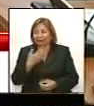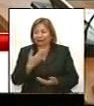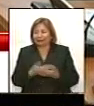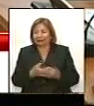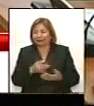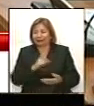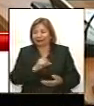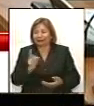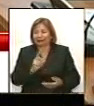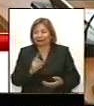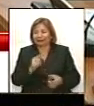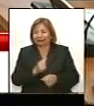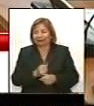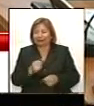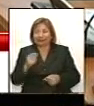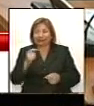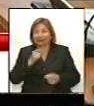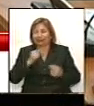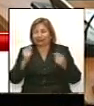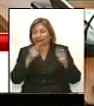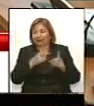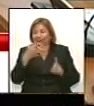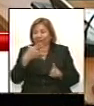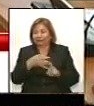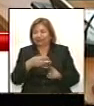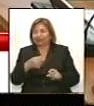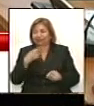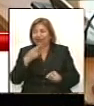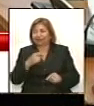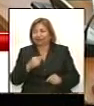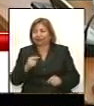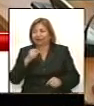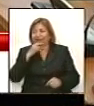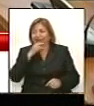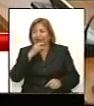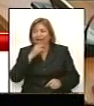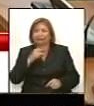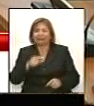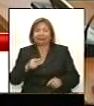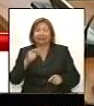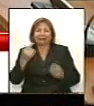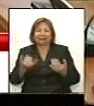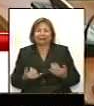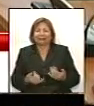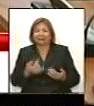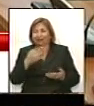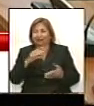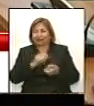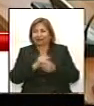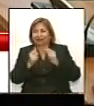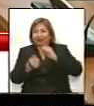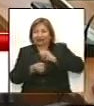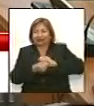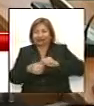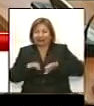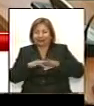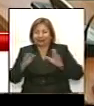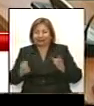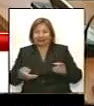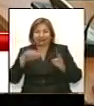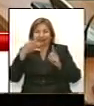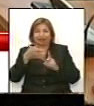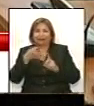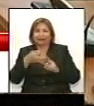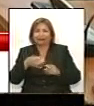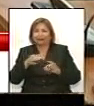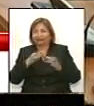no se llama mesa de lucha contra el acoso virtual hacia las mujeres, sino desde el día de hoy es la mesa de lucha contra la